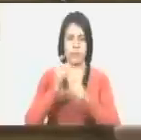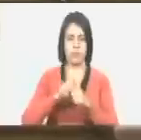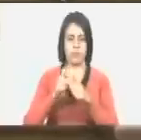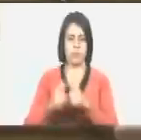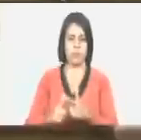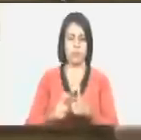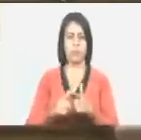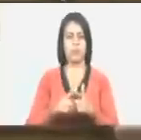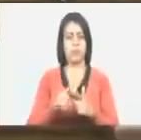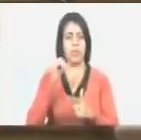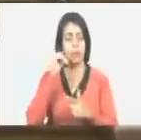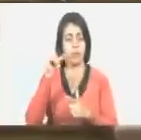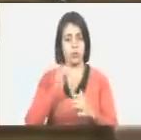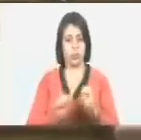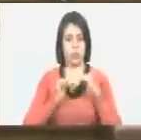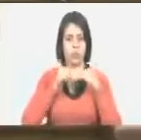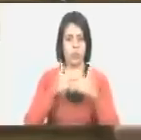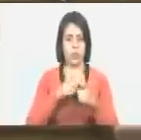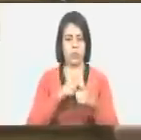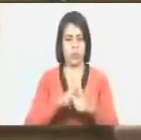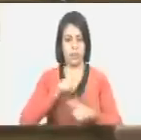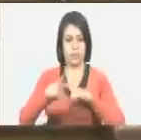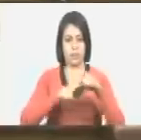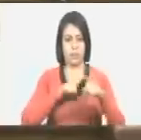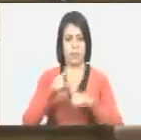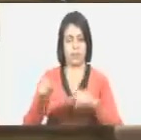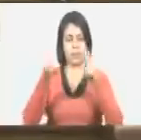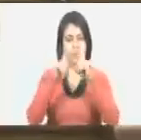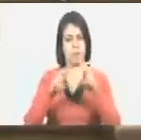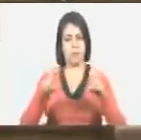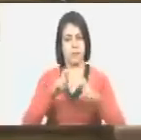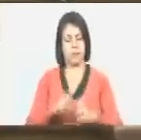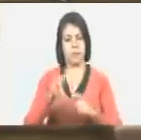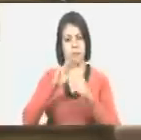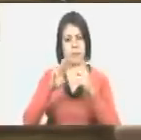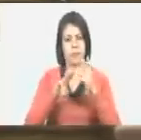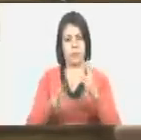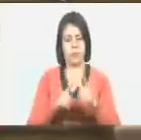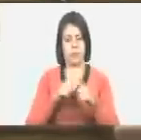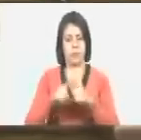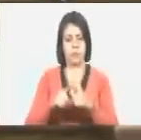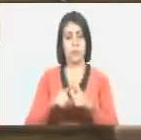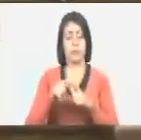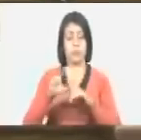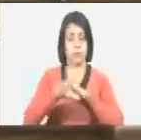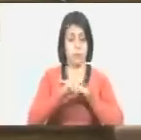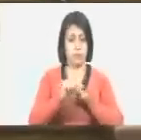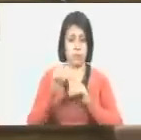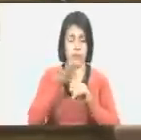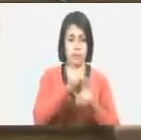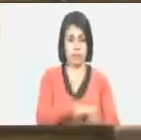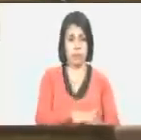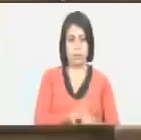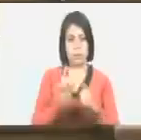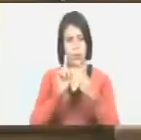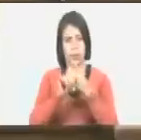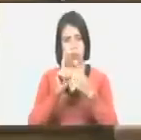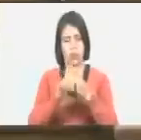o por denuncia, iniciará y dirigirá la investigación en materia de extinción de dominio a los fines de: